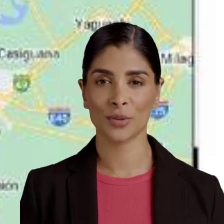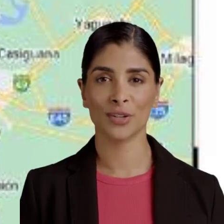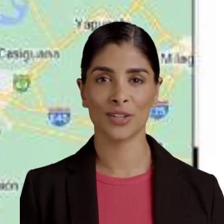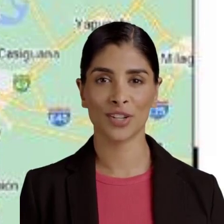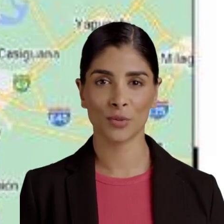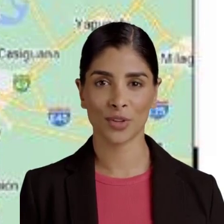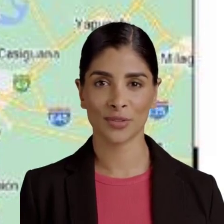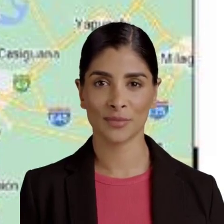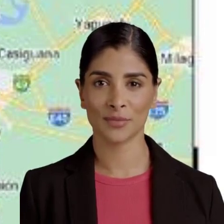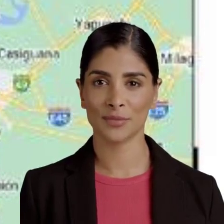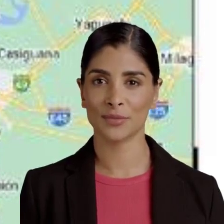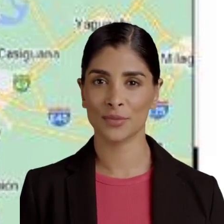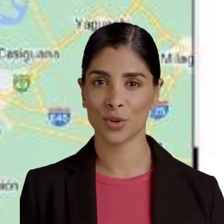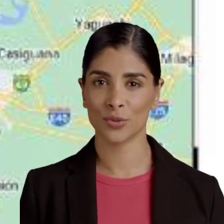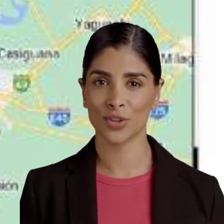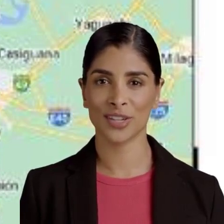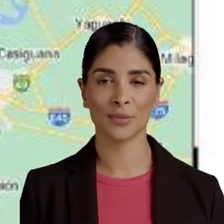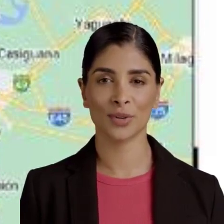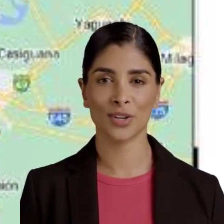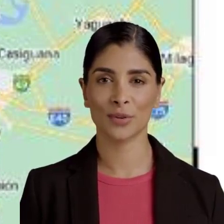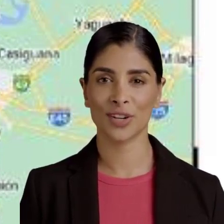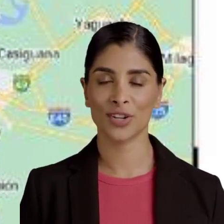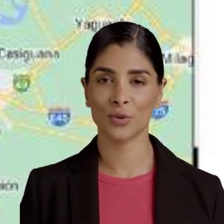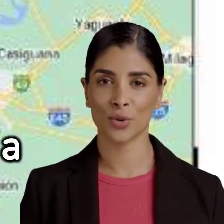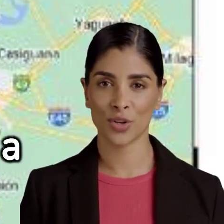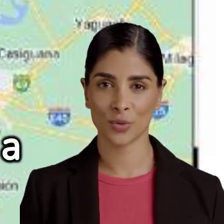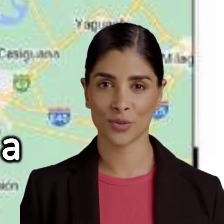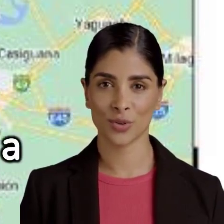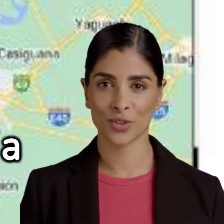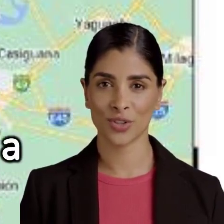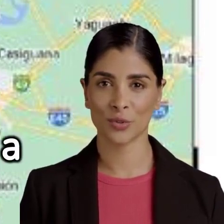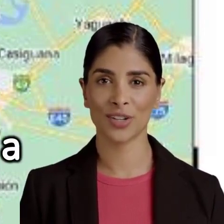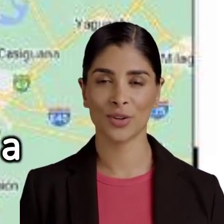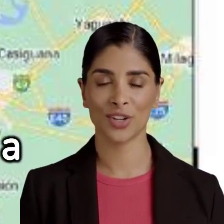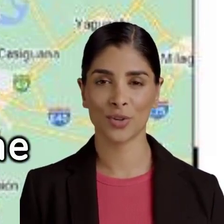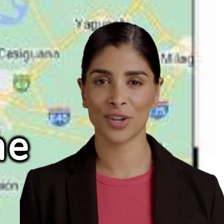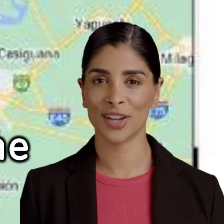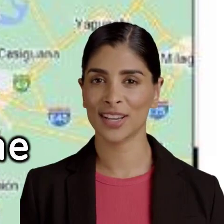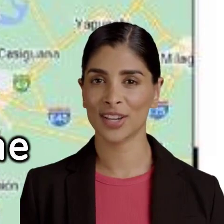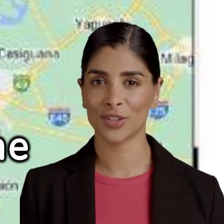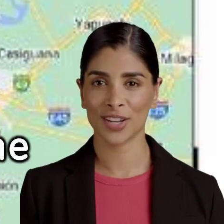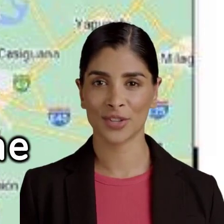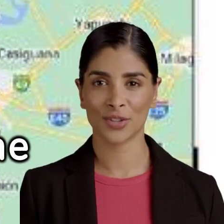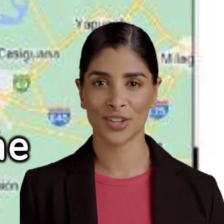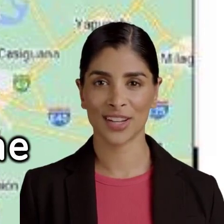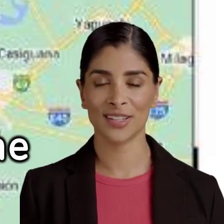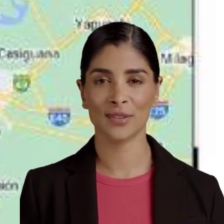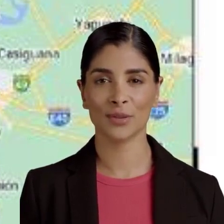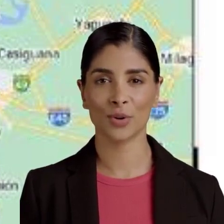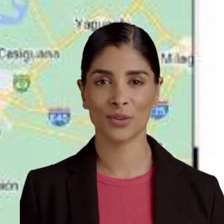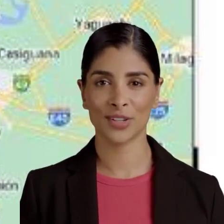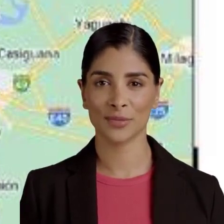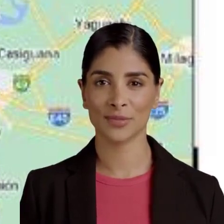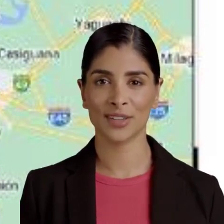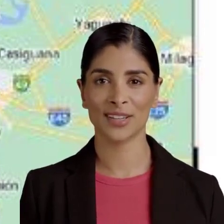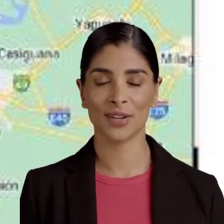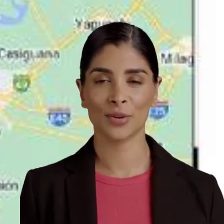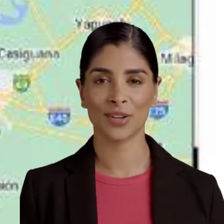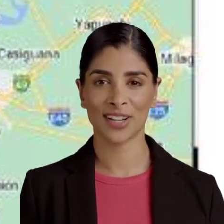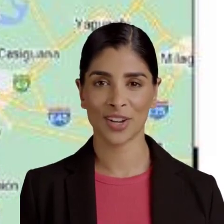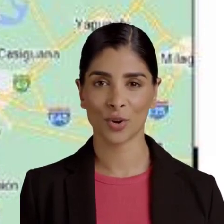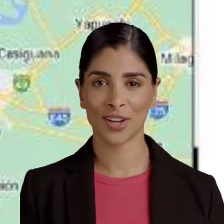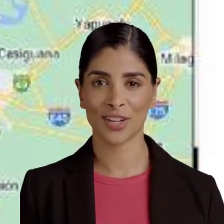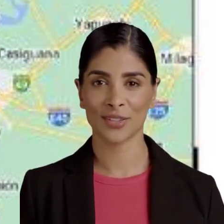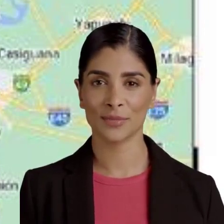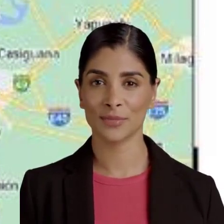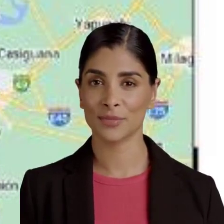11 km de novol un fuerte temblor de magnitud 4.8 sorprendió a los guayaquileños la noche de este miércoles 10 de